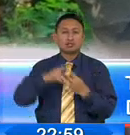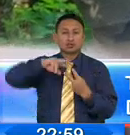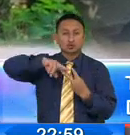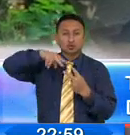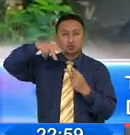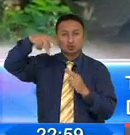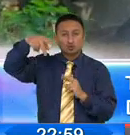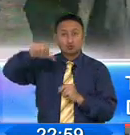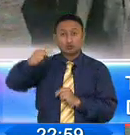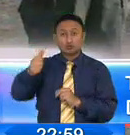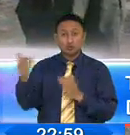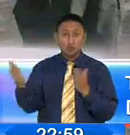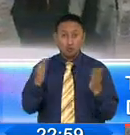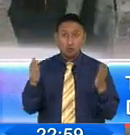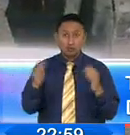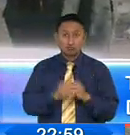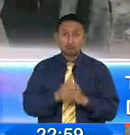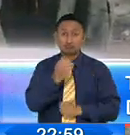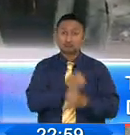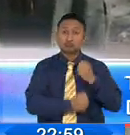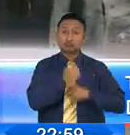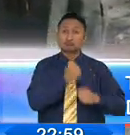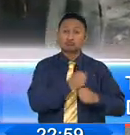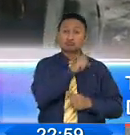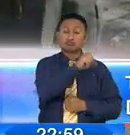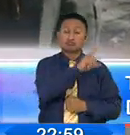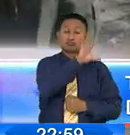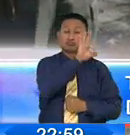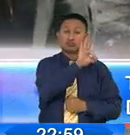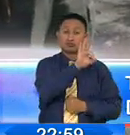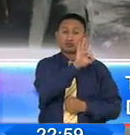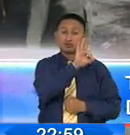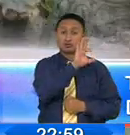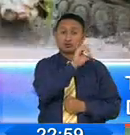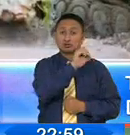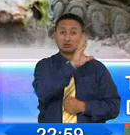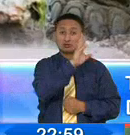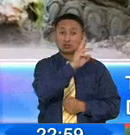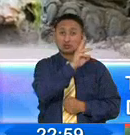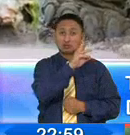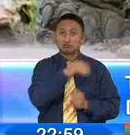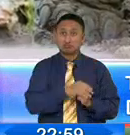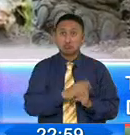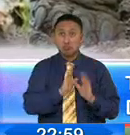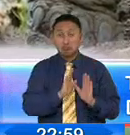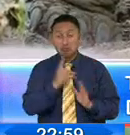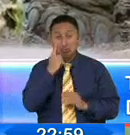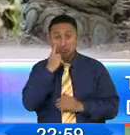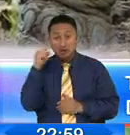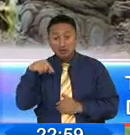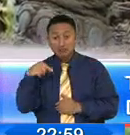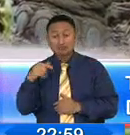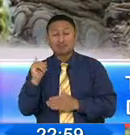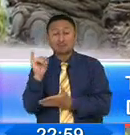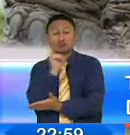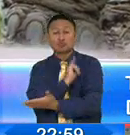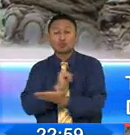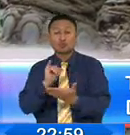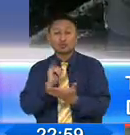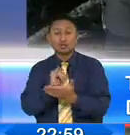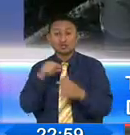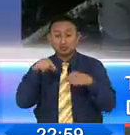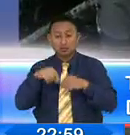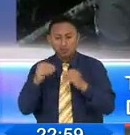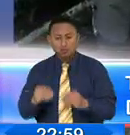otro reptil que vivió en el año de 1906. Se presume que en la isla Fernandina podrían